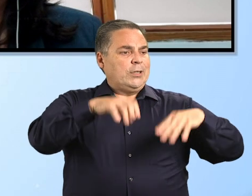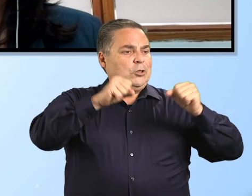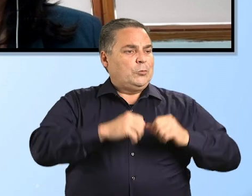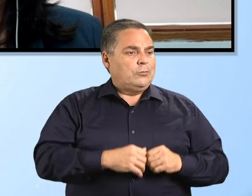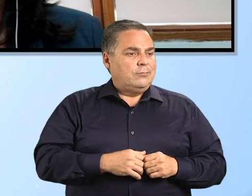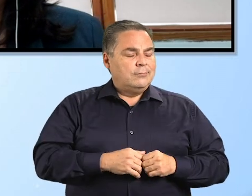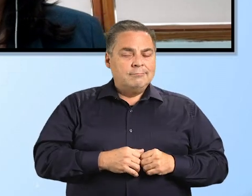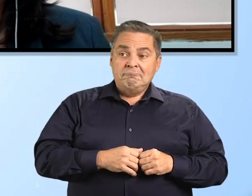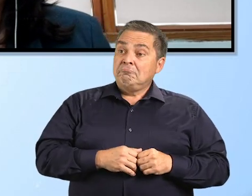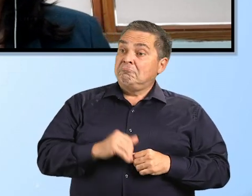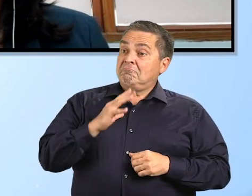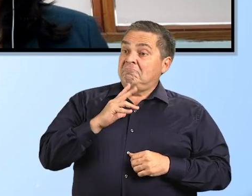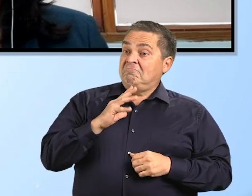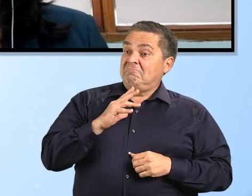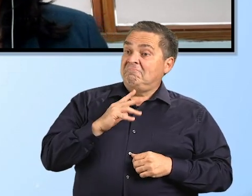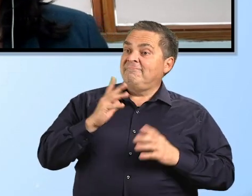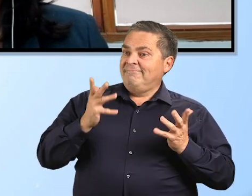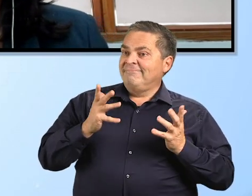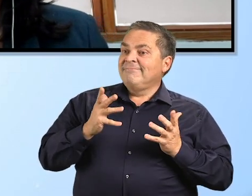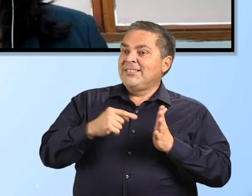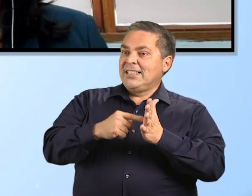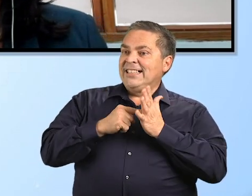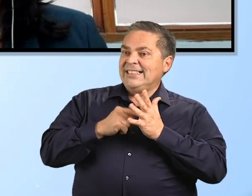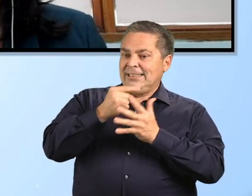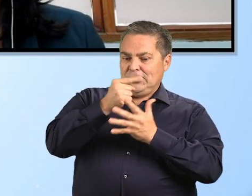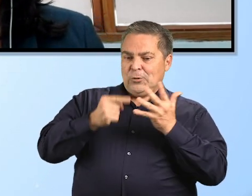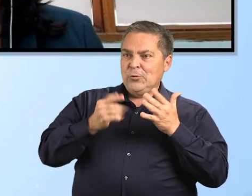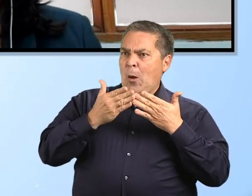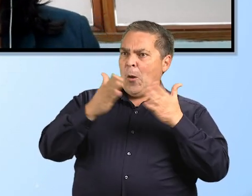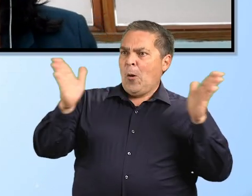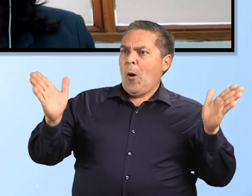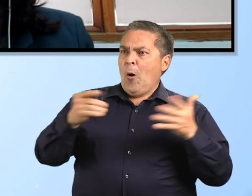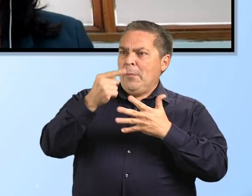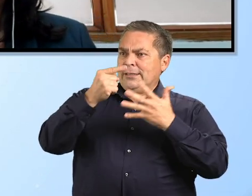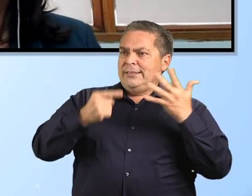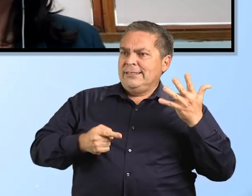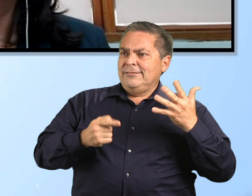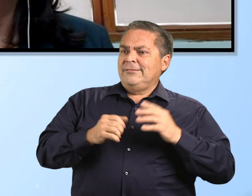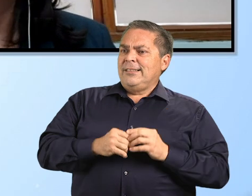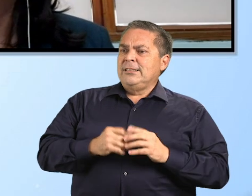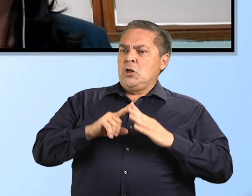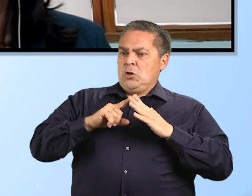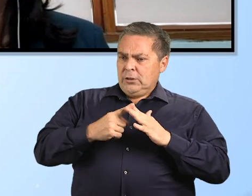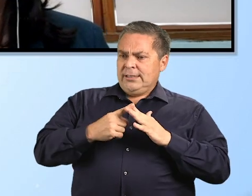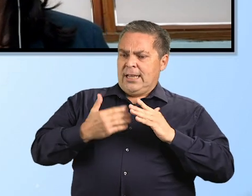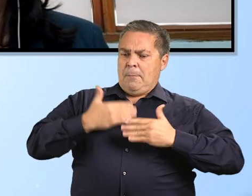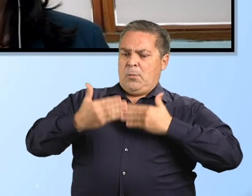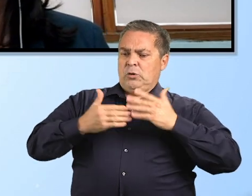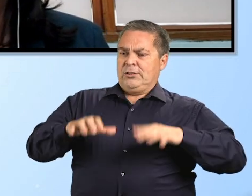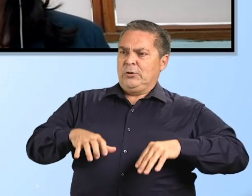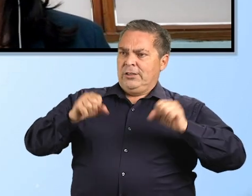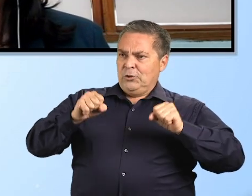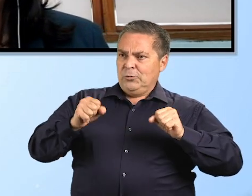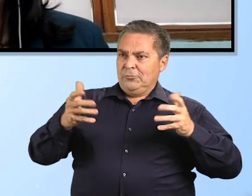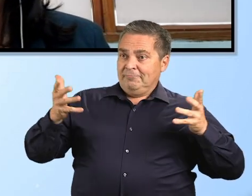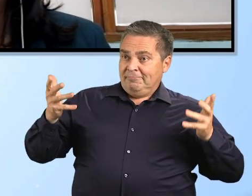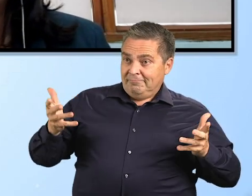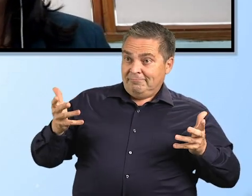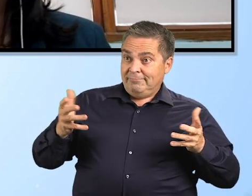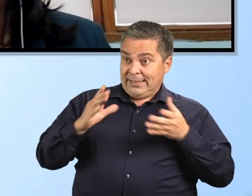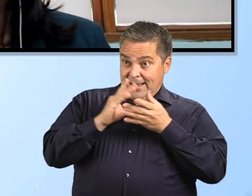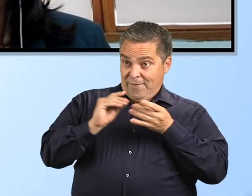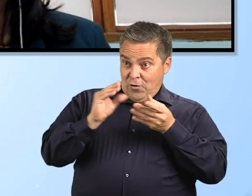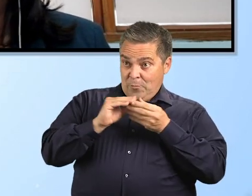ya tenemos la información sobre cuáles son esos requisitos generales y cómo iniciar este proceso de adopción. Así que